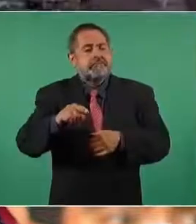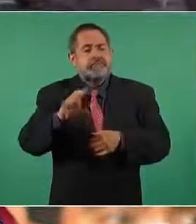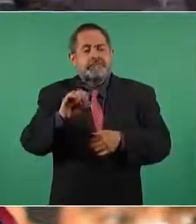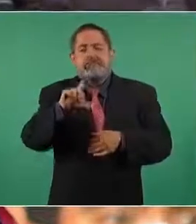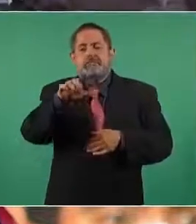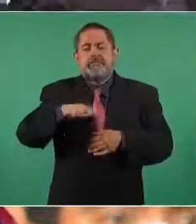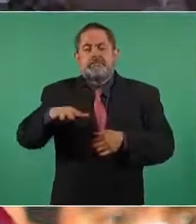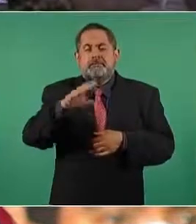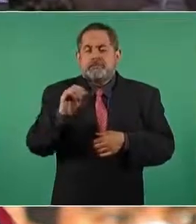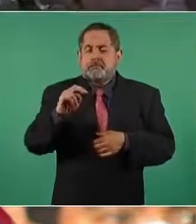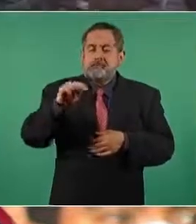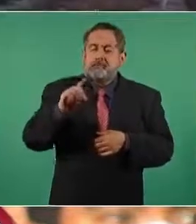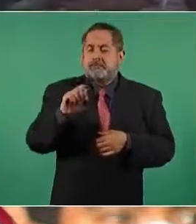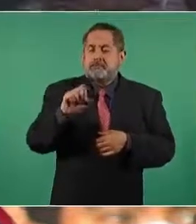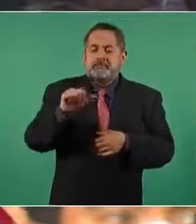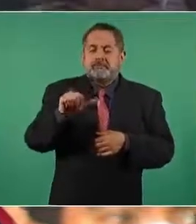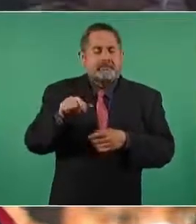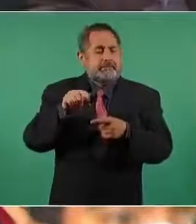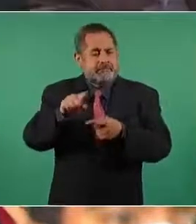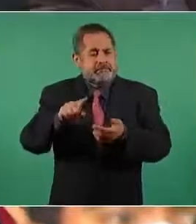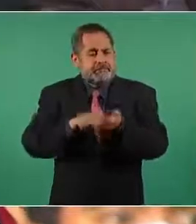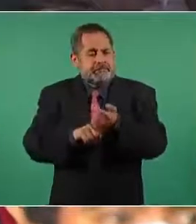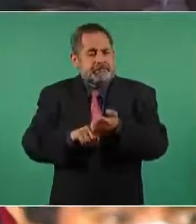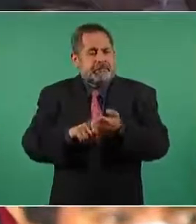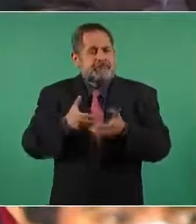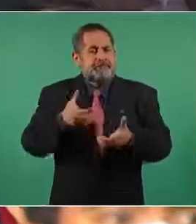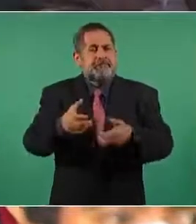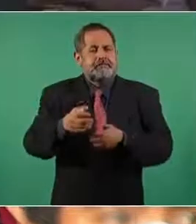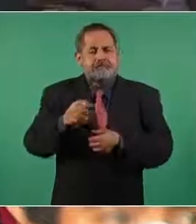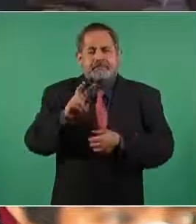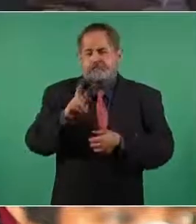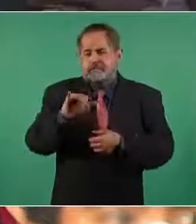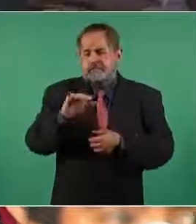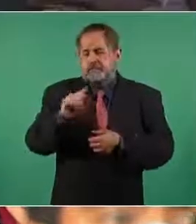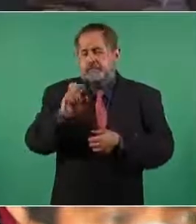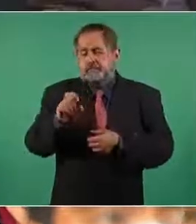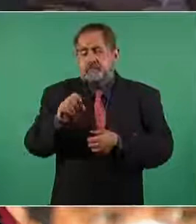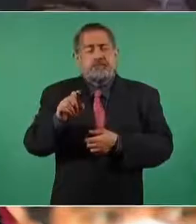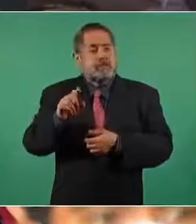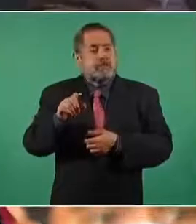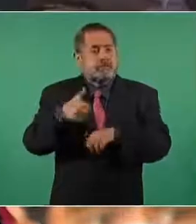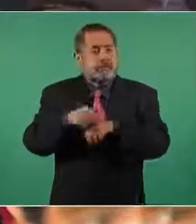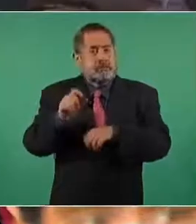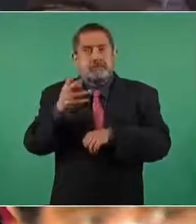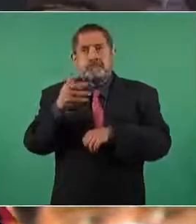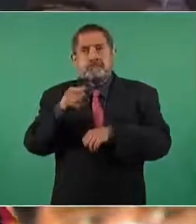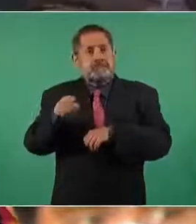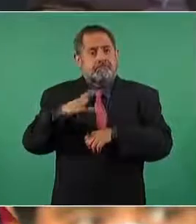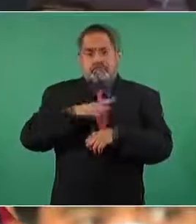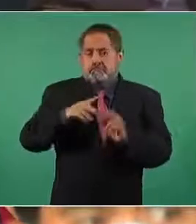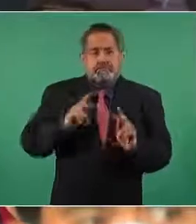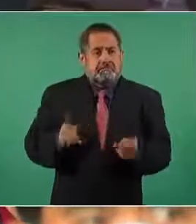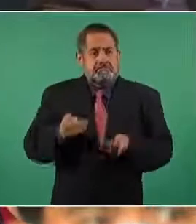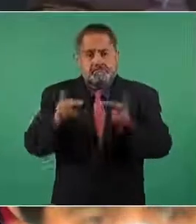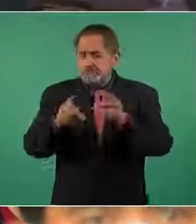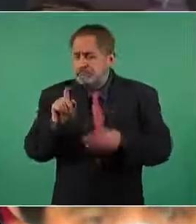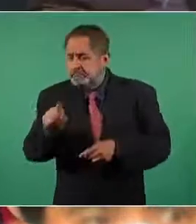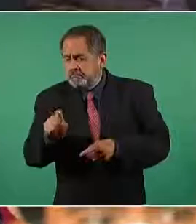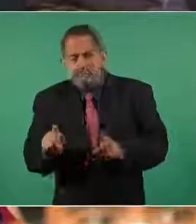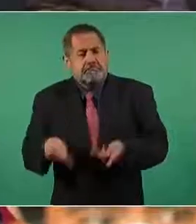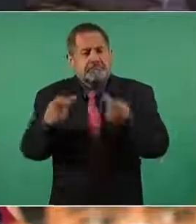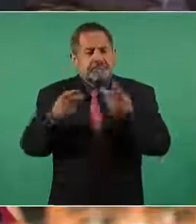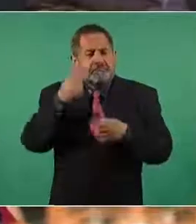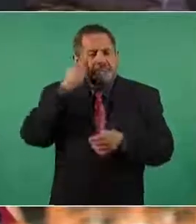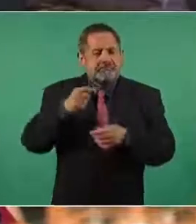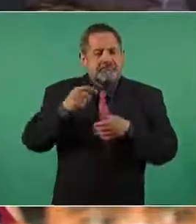Condesa, en Vicente Suárez, número 38, que ya tienen su máquina expendedora de estos vaporizadores o calentadores de